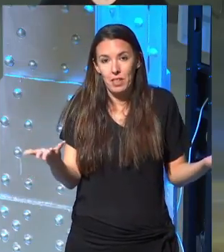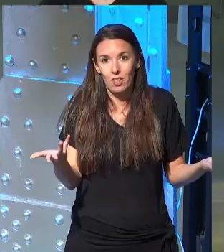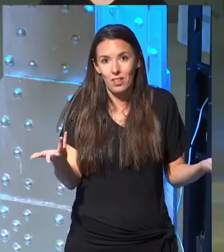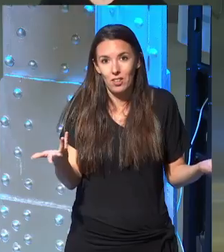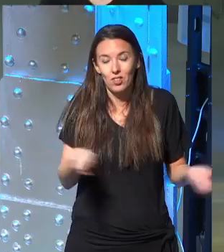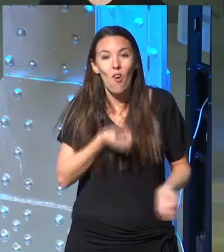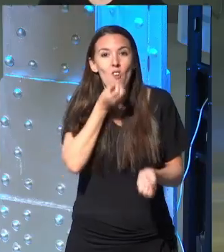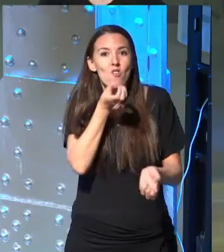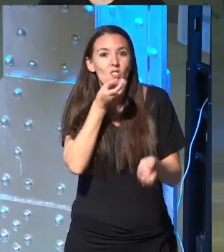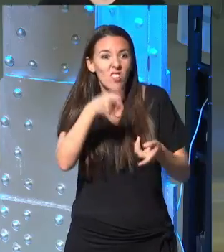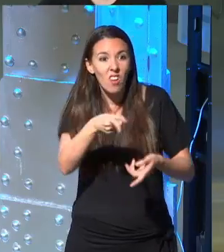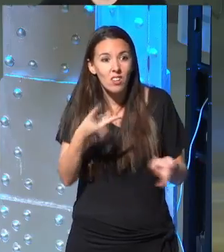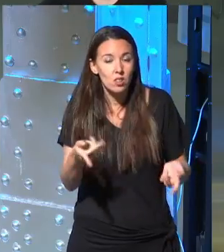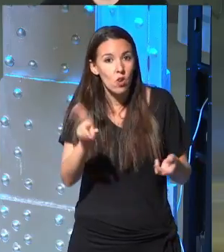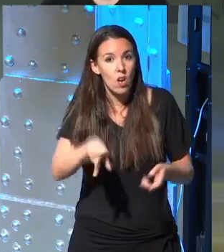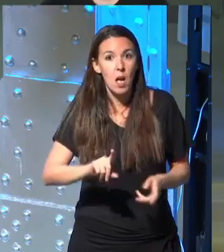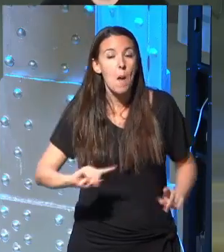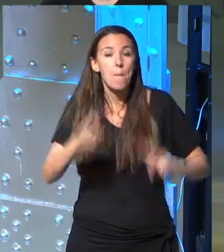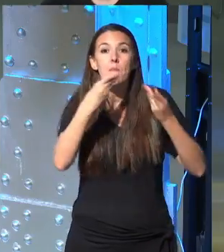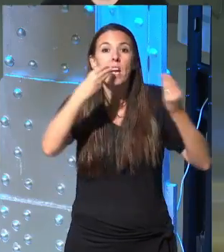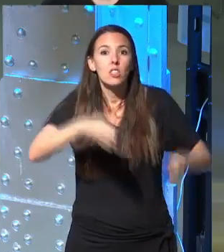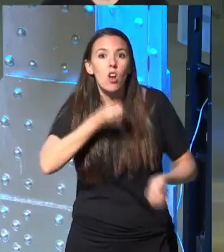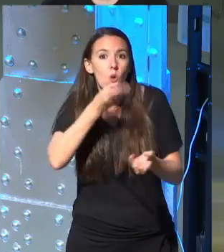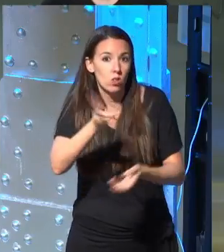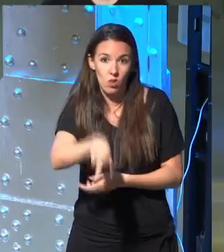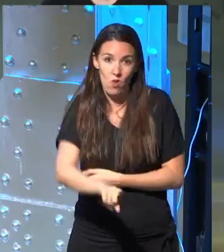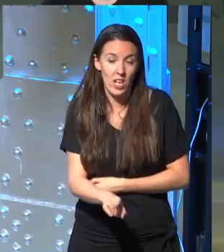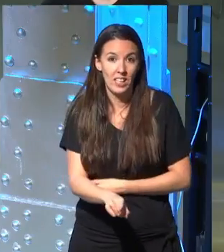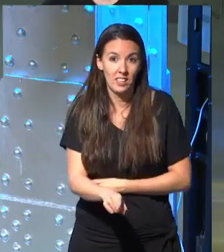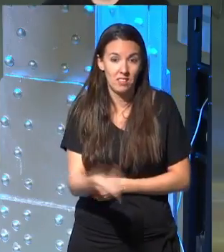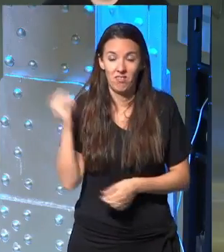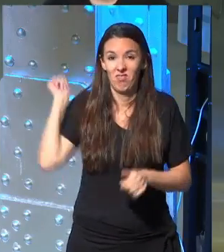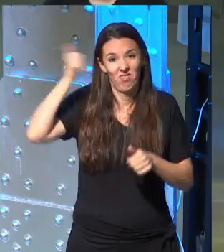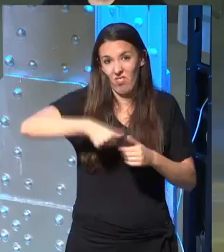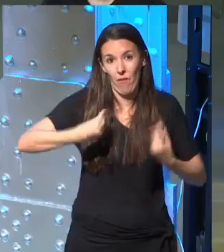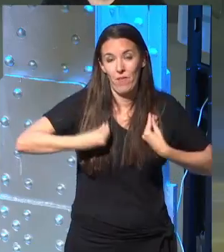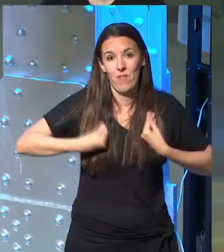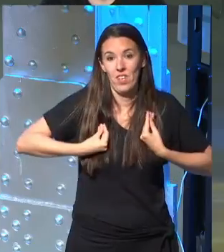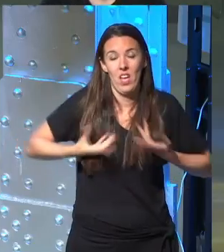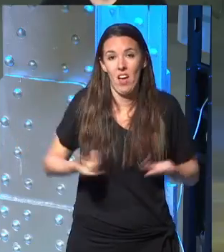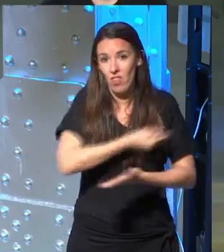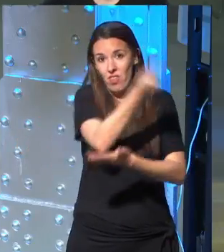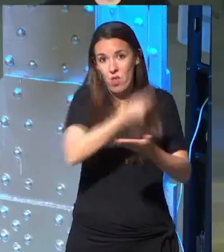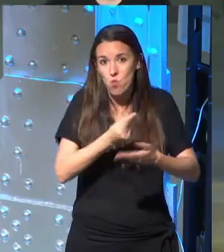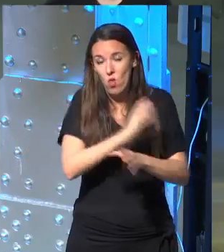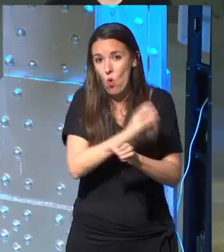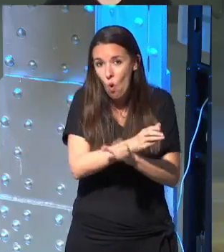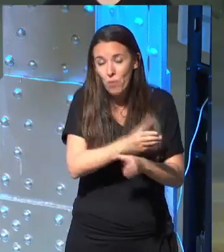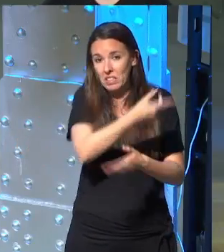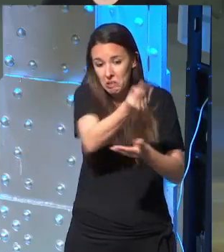yo no he contado esto. Quiero decir, no es la primera historia que cuento. Llevo toda mi vida pues dibujando